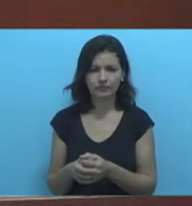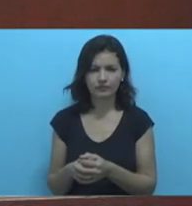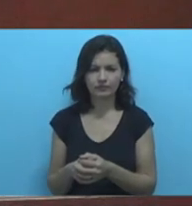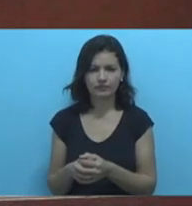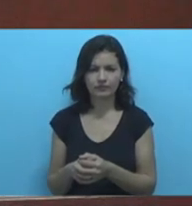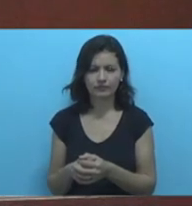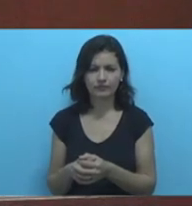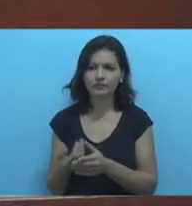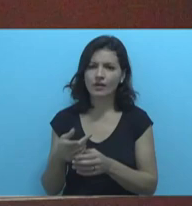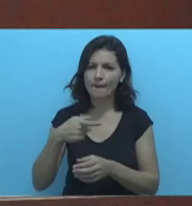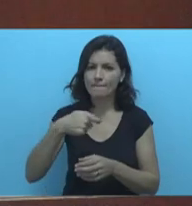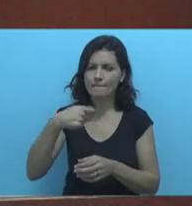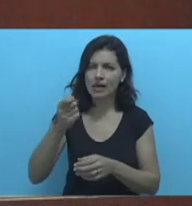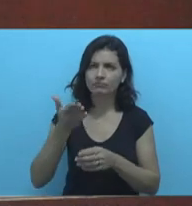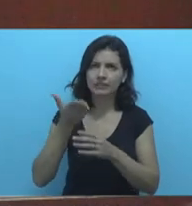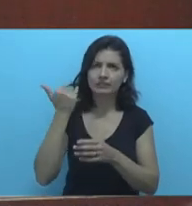en el mes de marzo, estuvimos